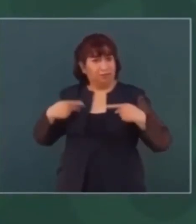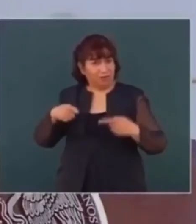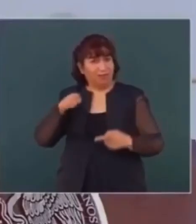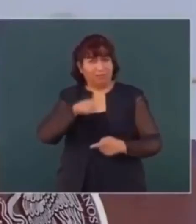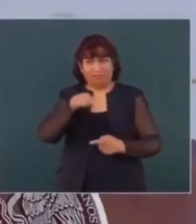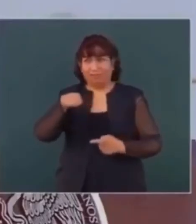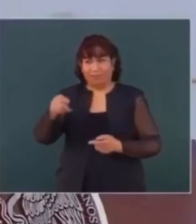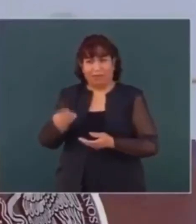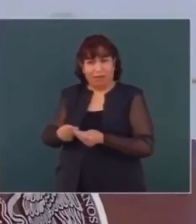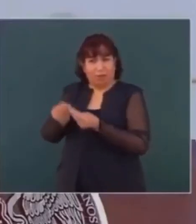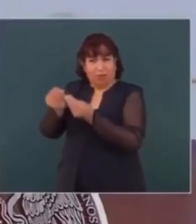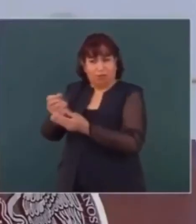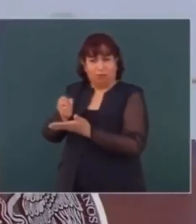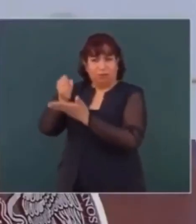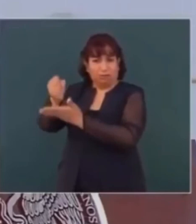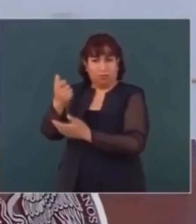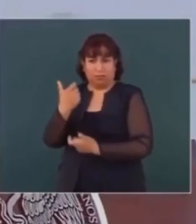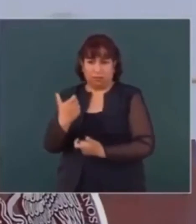que aportaba recursos,